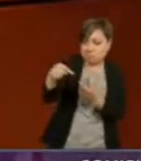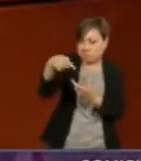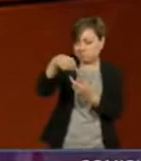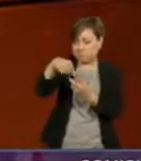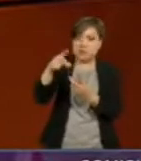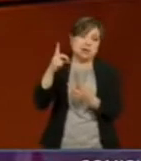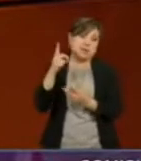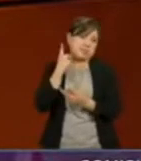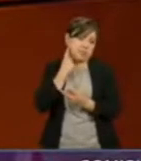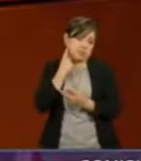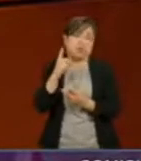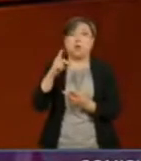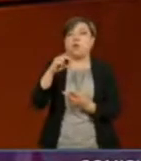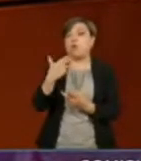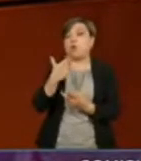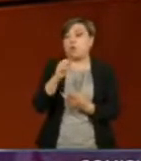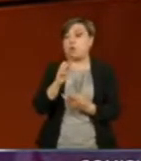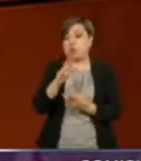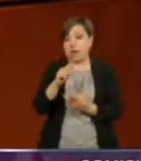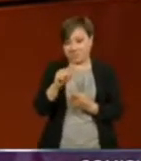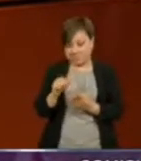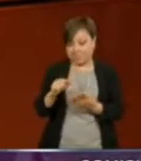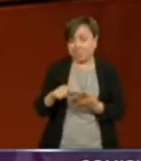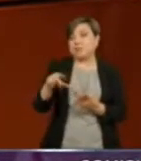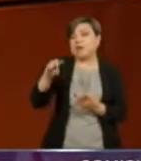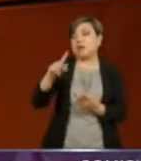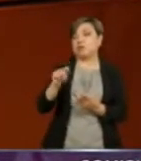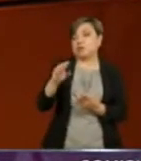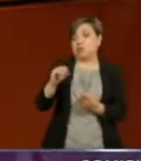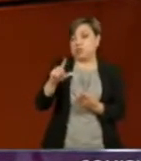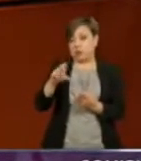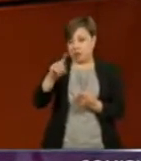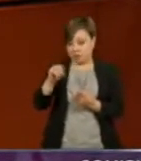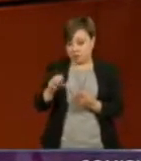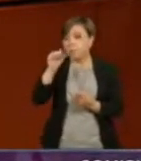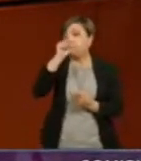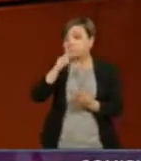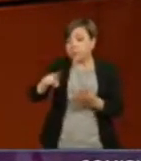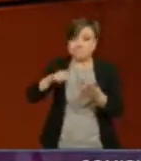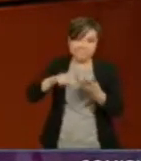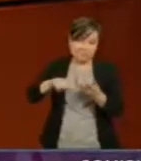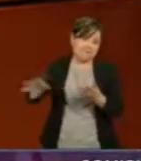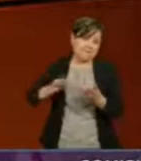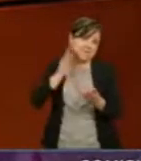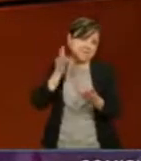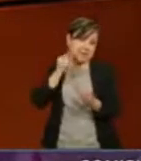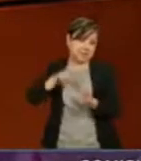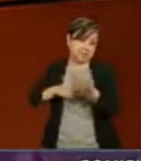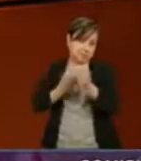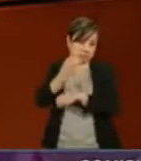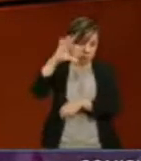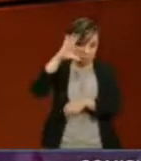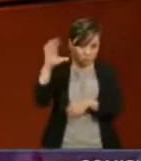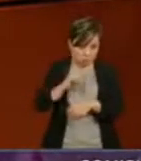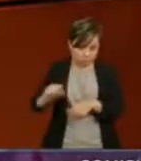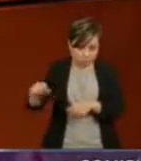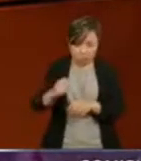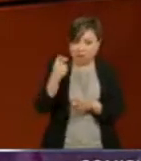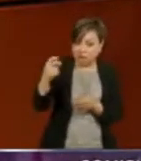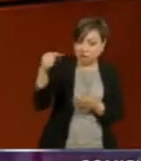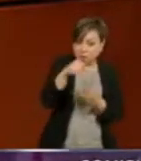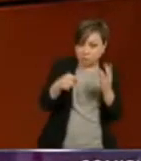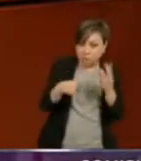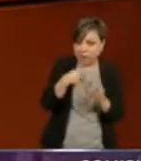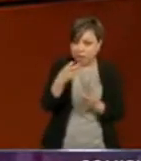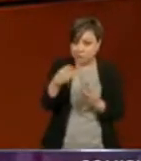Saúl Huerta y Mauricio Toledo, así como aquella relativa al caso del fiscal general del estado de Morelos. No podemos